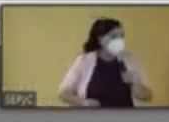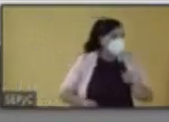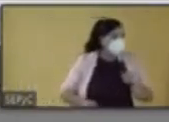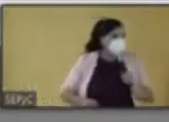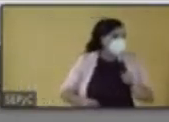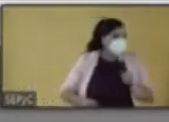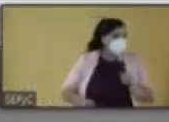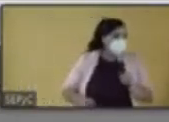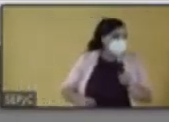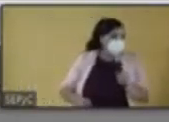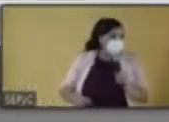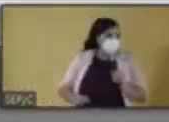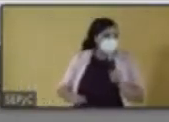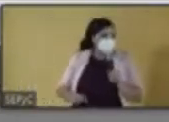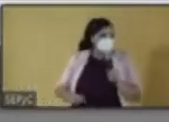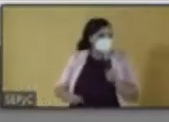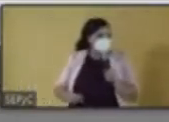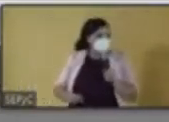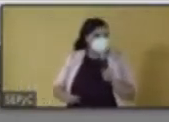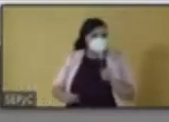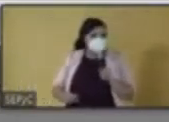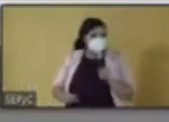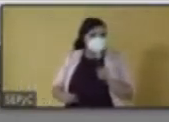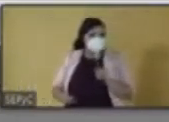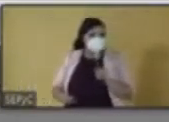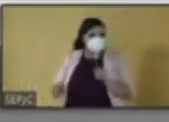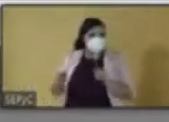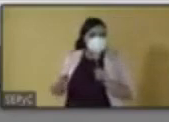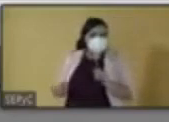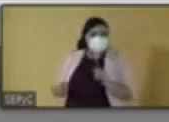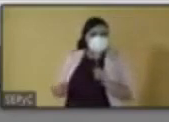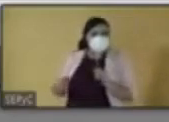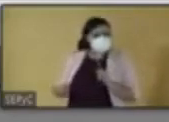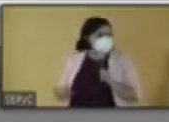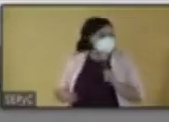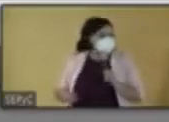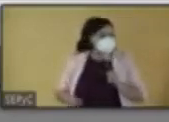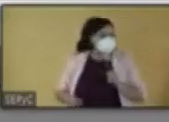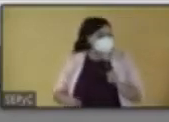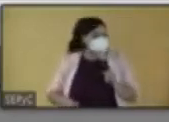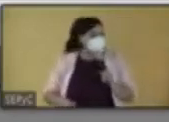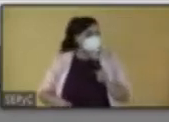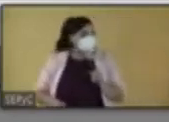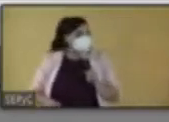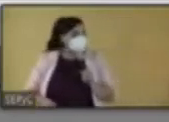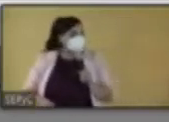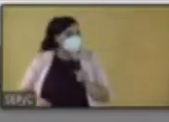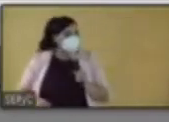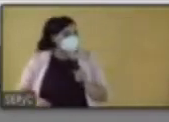el dato total ya libre de impuestos que yo percibo en carácter de servidor público.